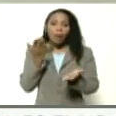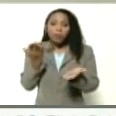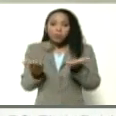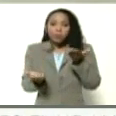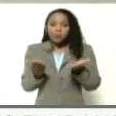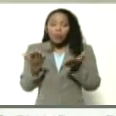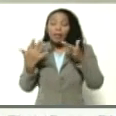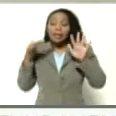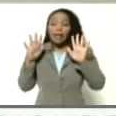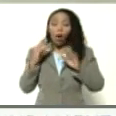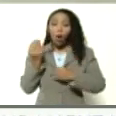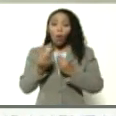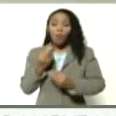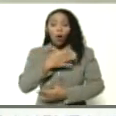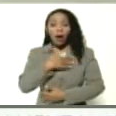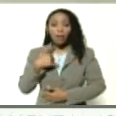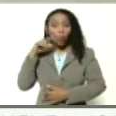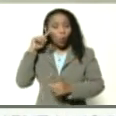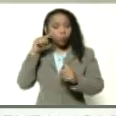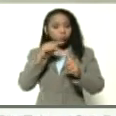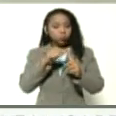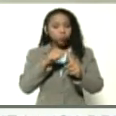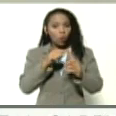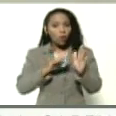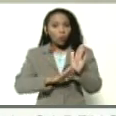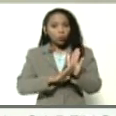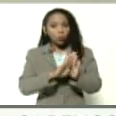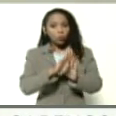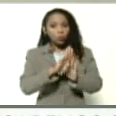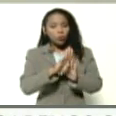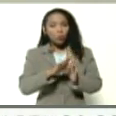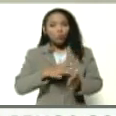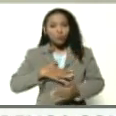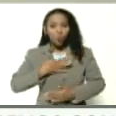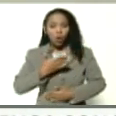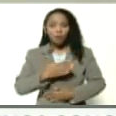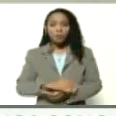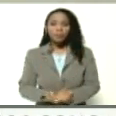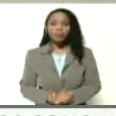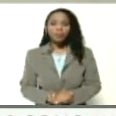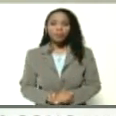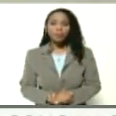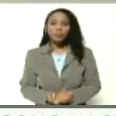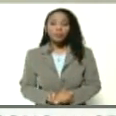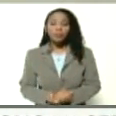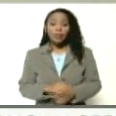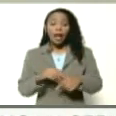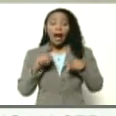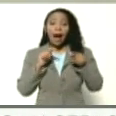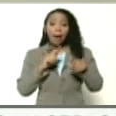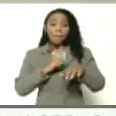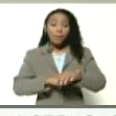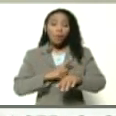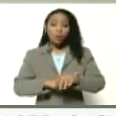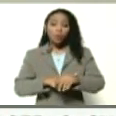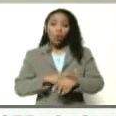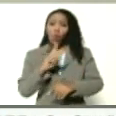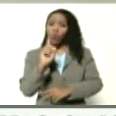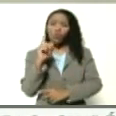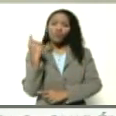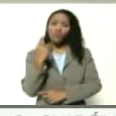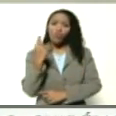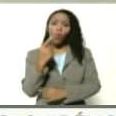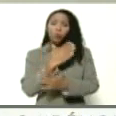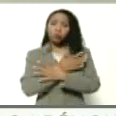como aspiramos con los Objetivos de Desarrollo Sostenible. Es momento no solo de la solidaridad y